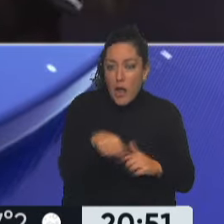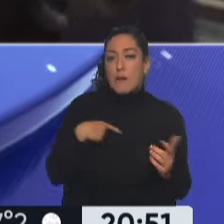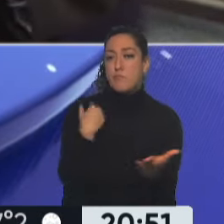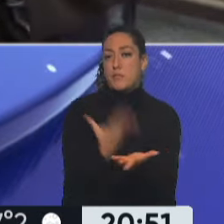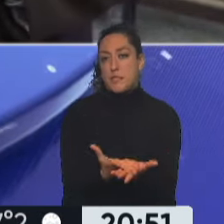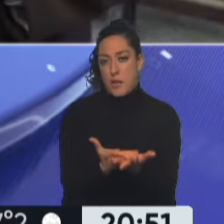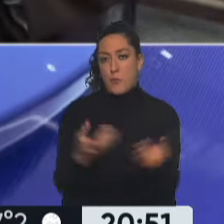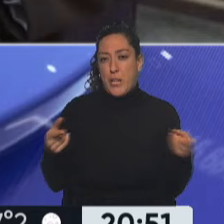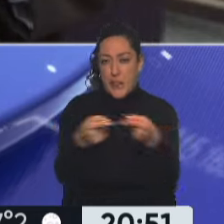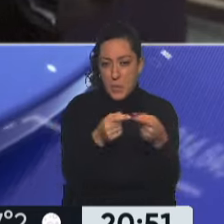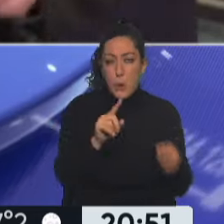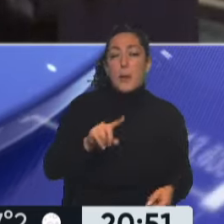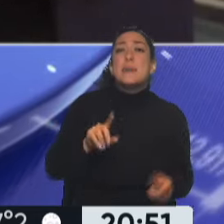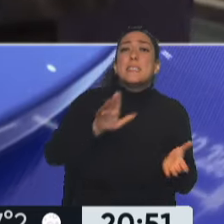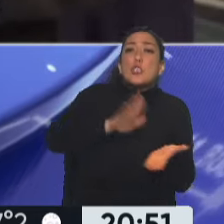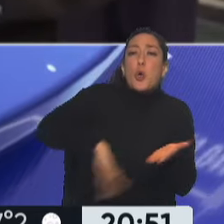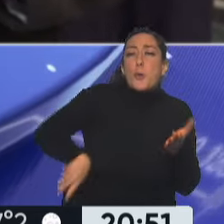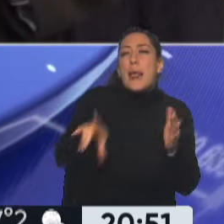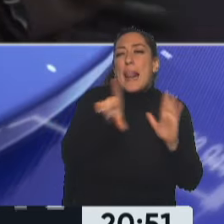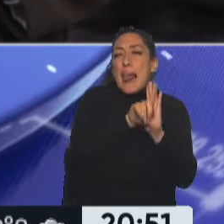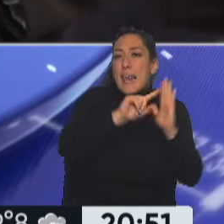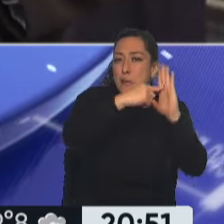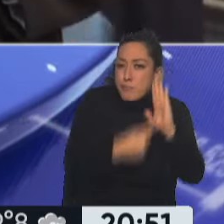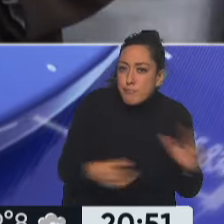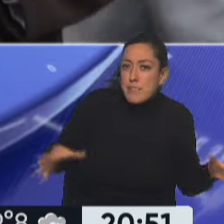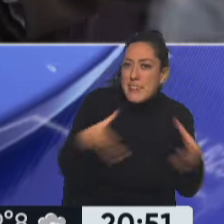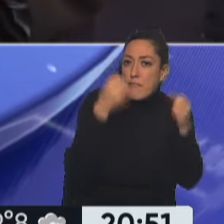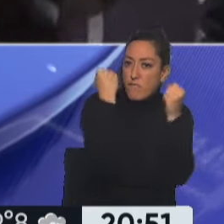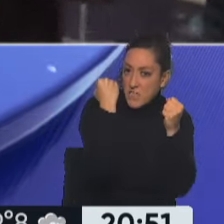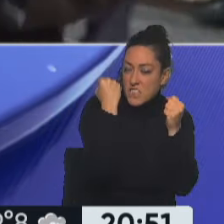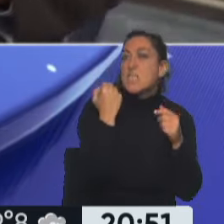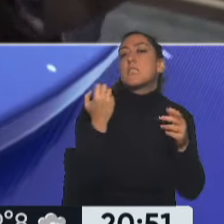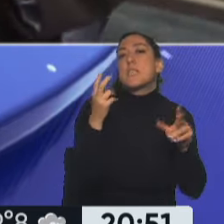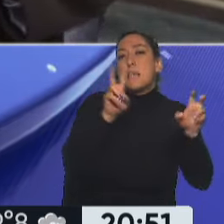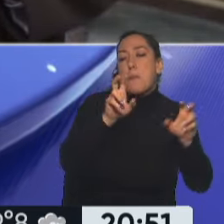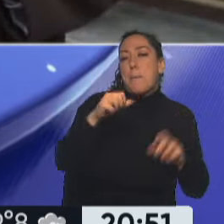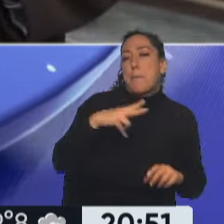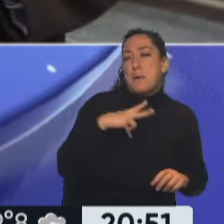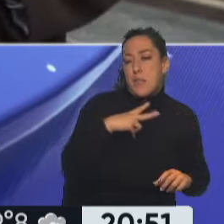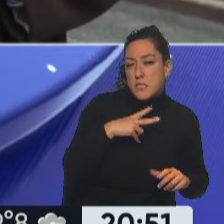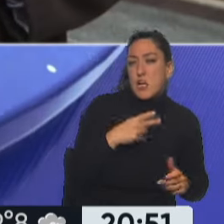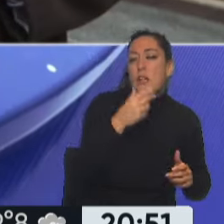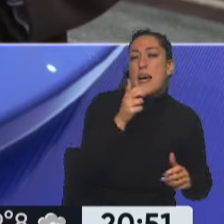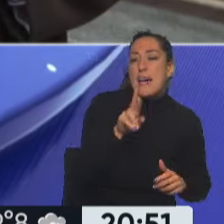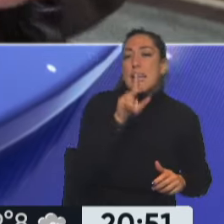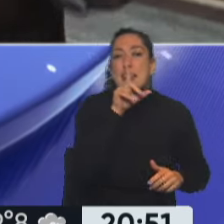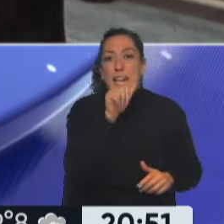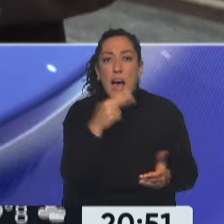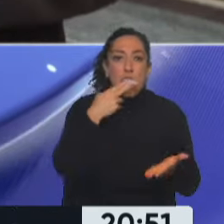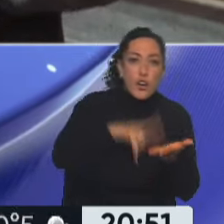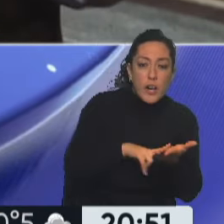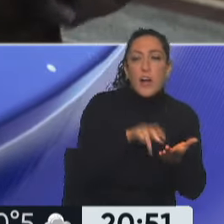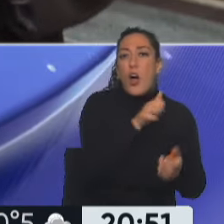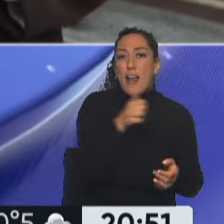otra vez? Si hablamos de la ley base, principalmente tiene que ver con las privatizaciones, Aerolíneas Argentinas, RTA y el Correo.